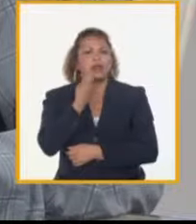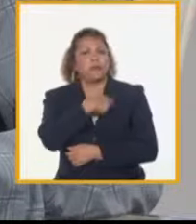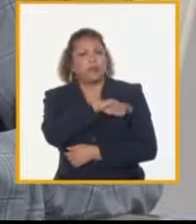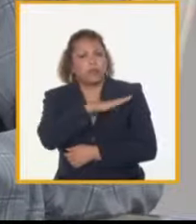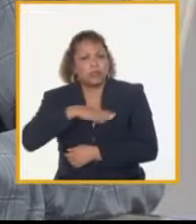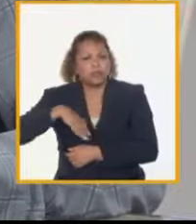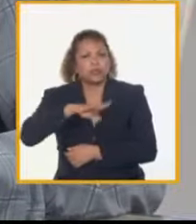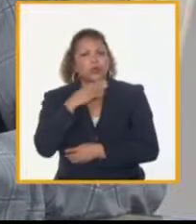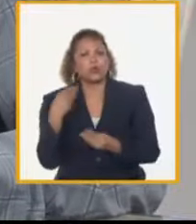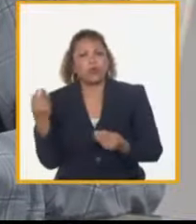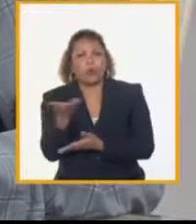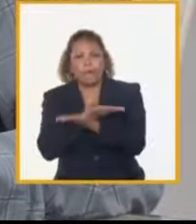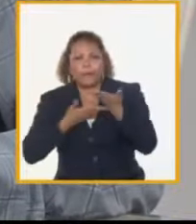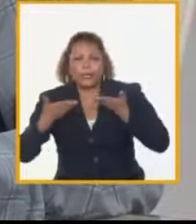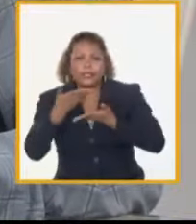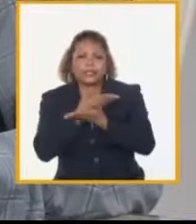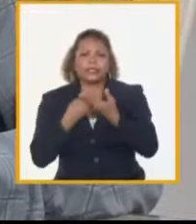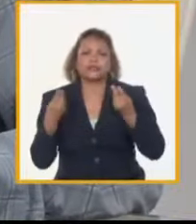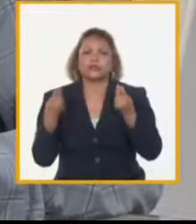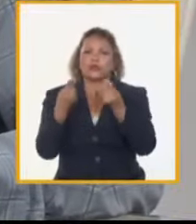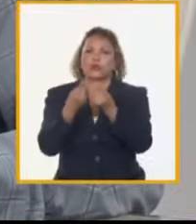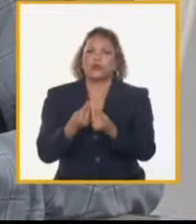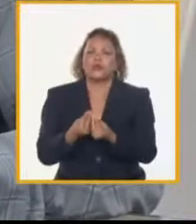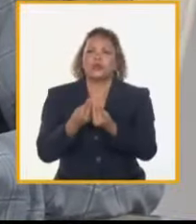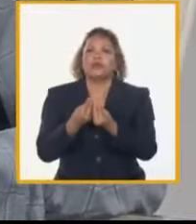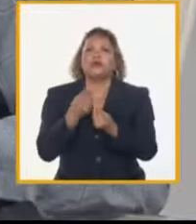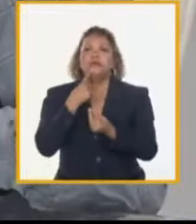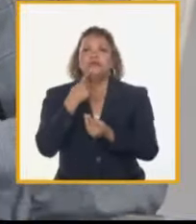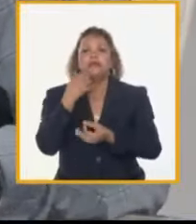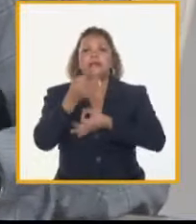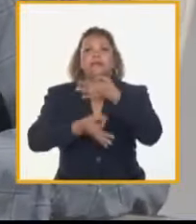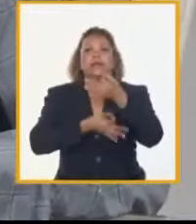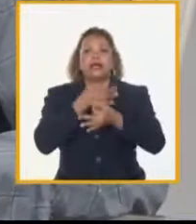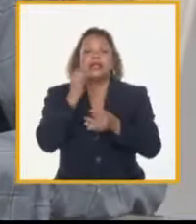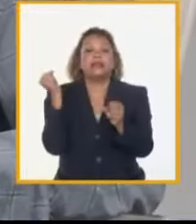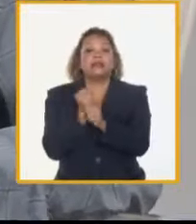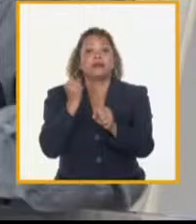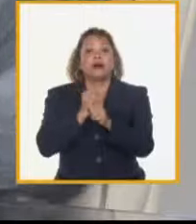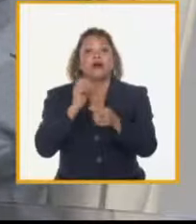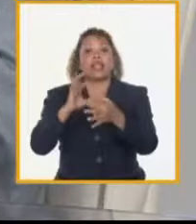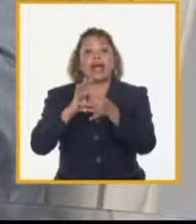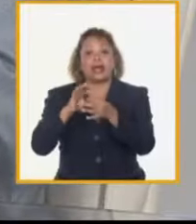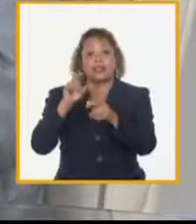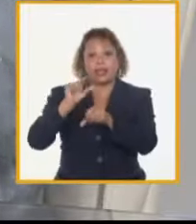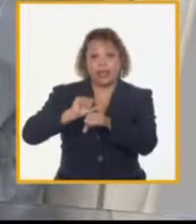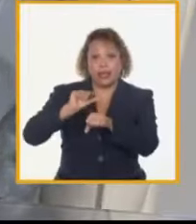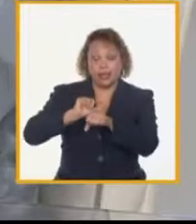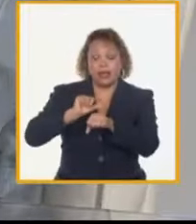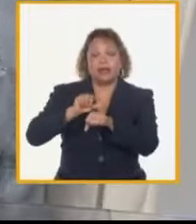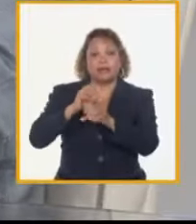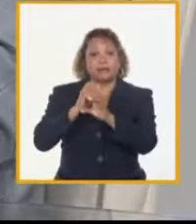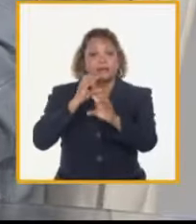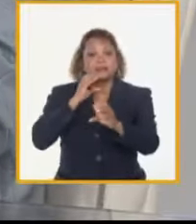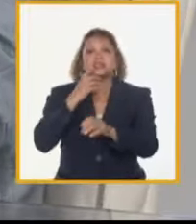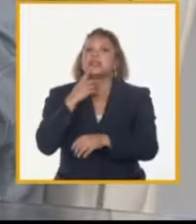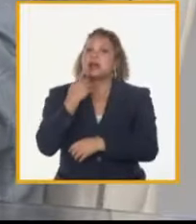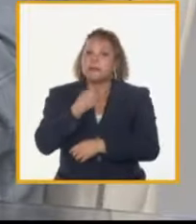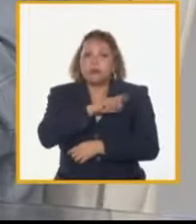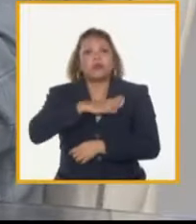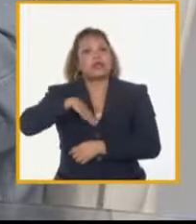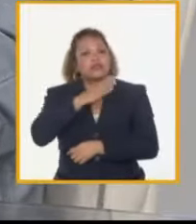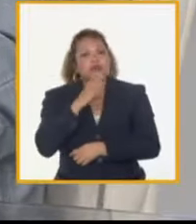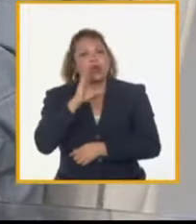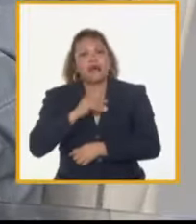con ellos. Jaime explicaba el trabajo que se está haciendo con las gacelas, que viene siendo una de las cuestiones que se habla bien en la capital y que